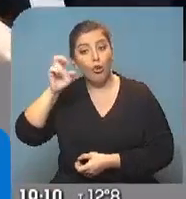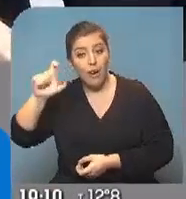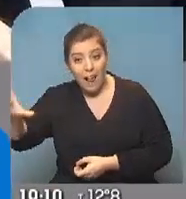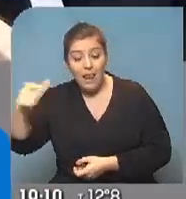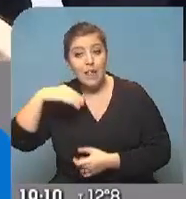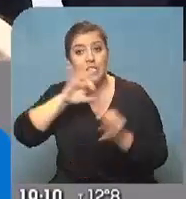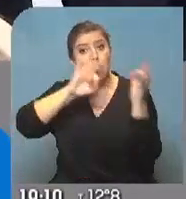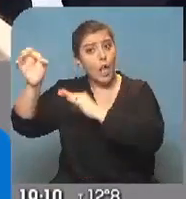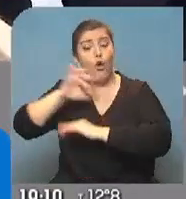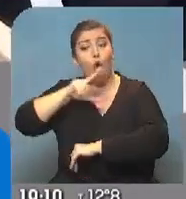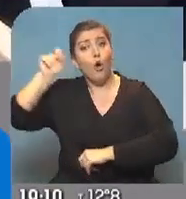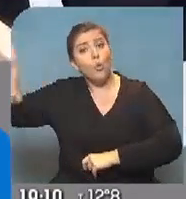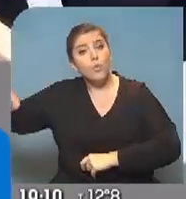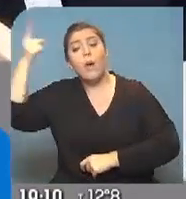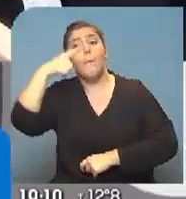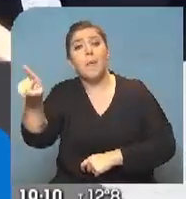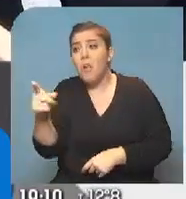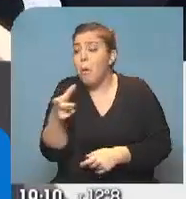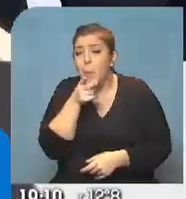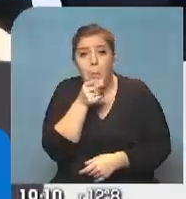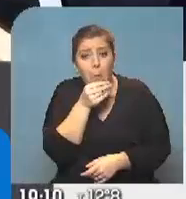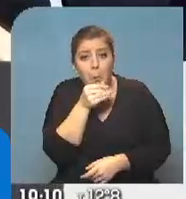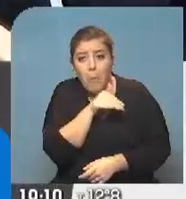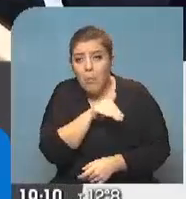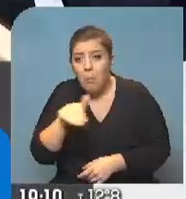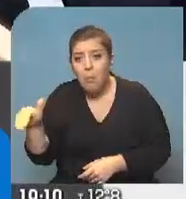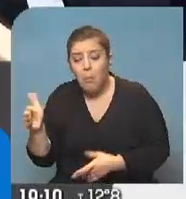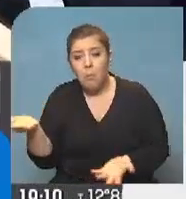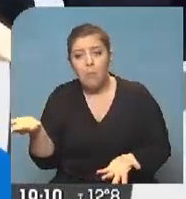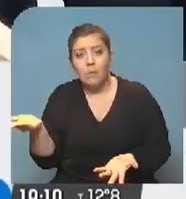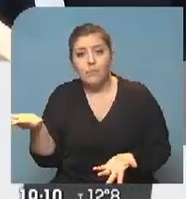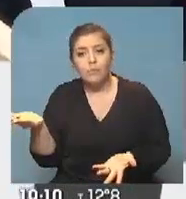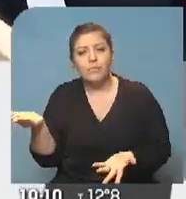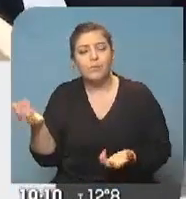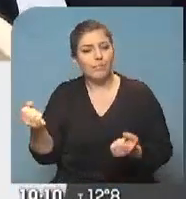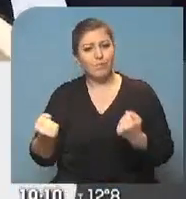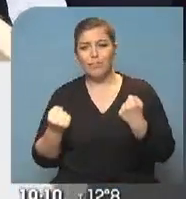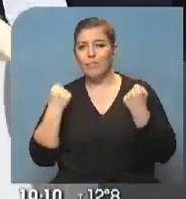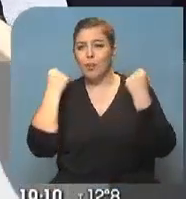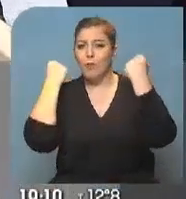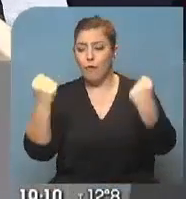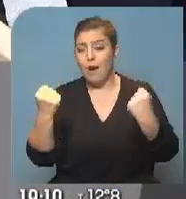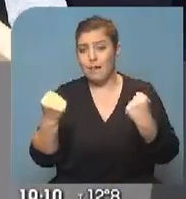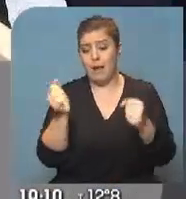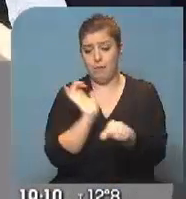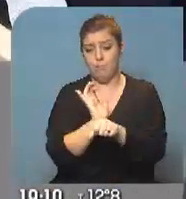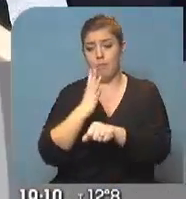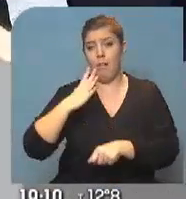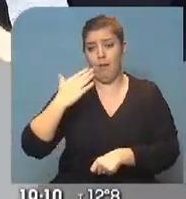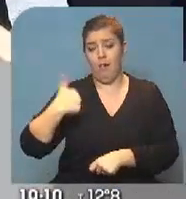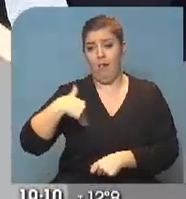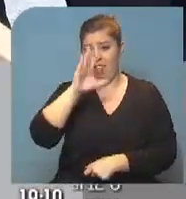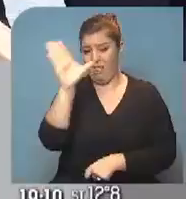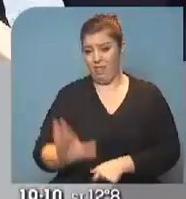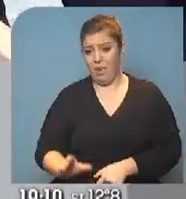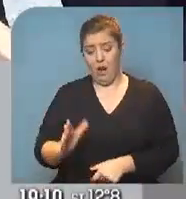forma pero no no produjo efecto social no hubo no tuvimos la fuerza como nación aparentemente de lograr que